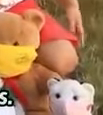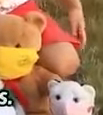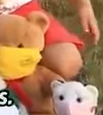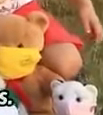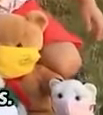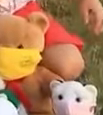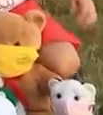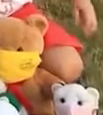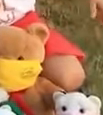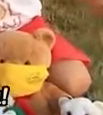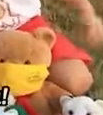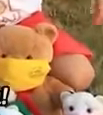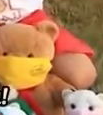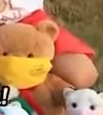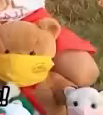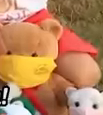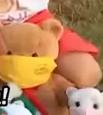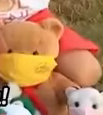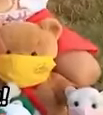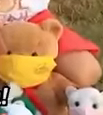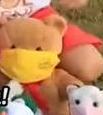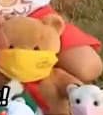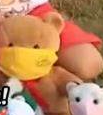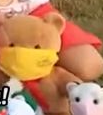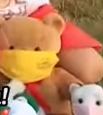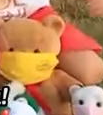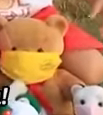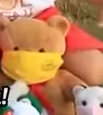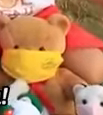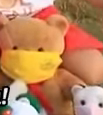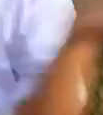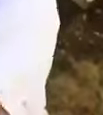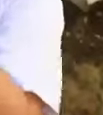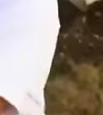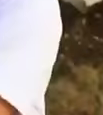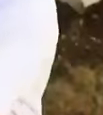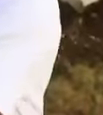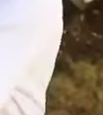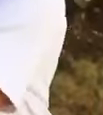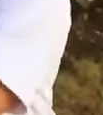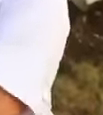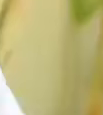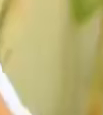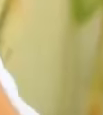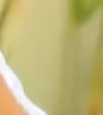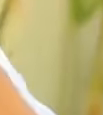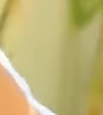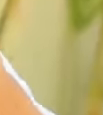agradecidos. Muchas gracias, mascarilla.